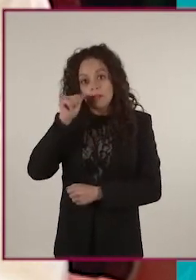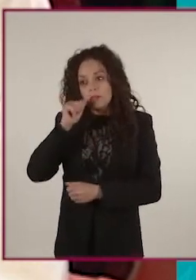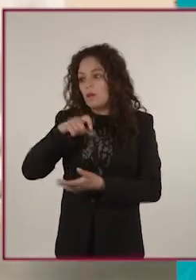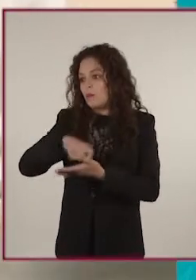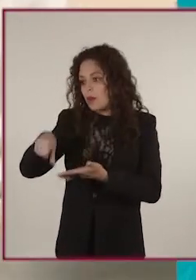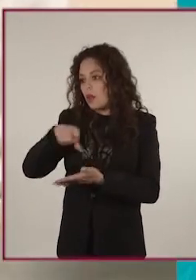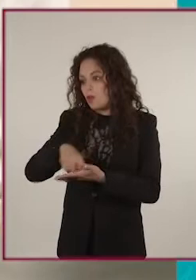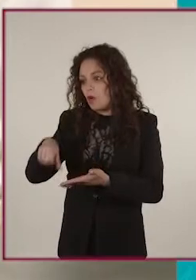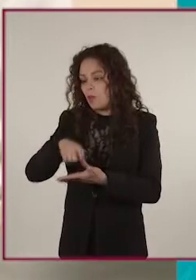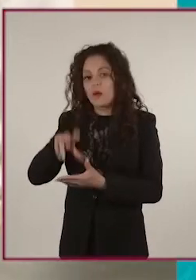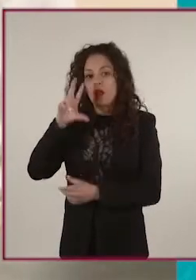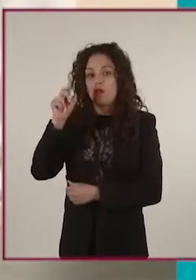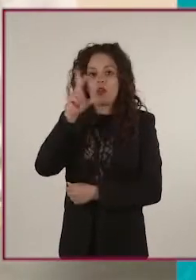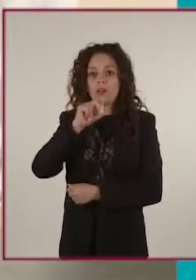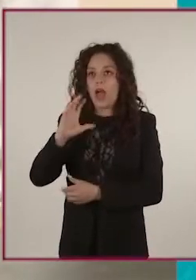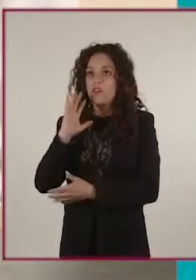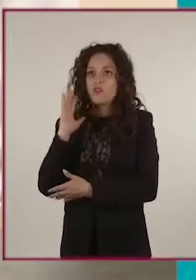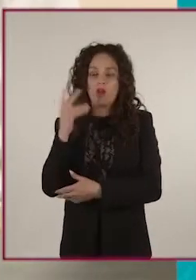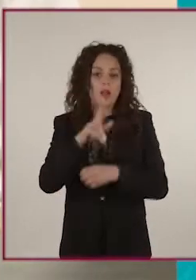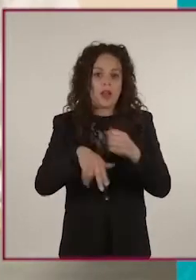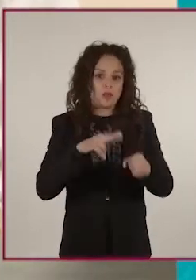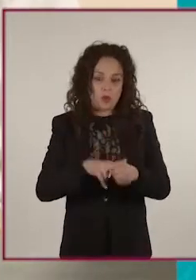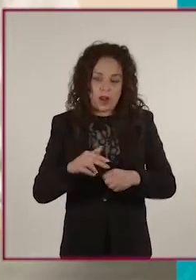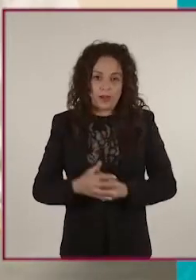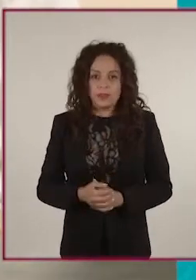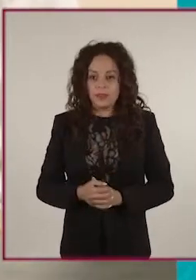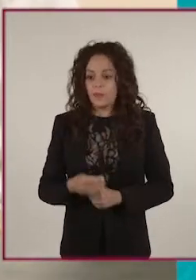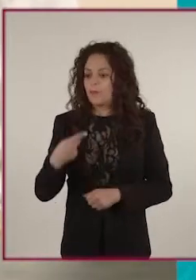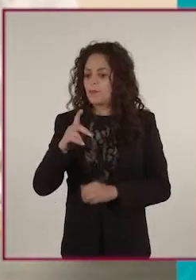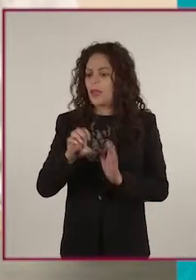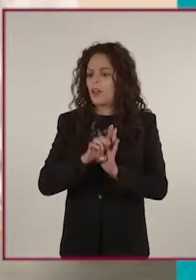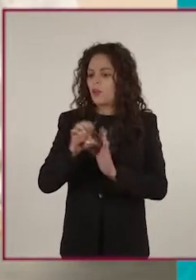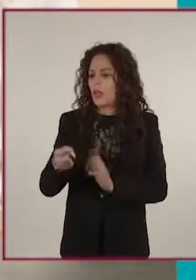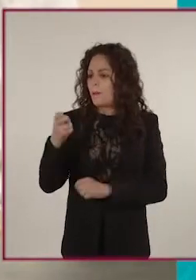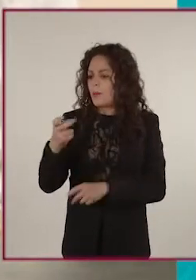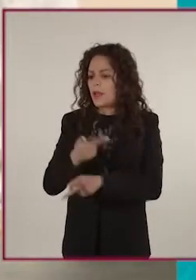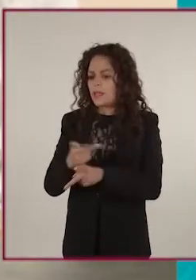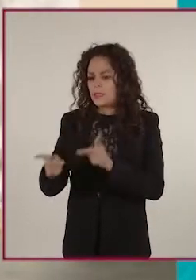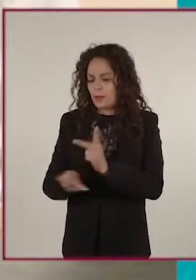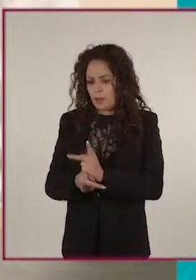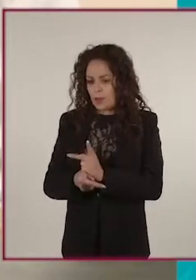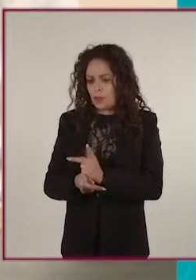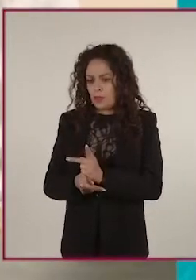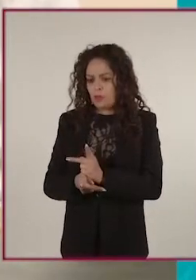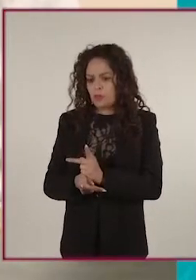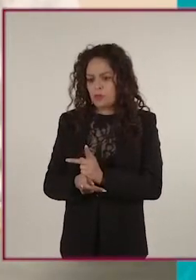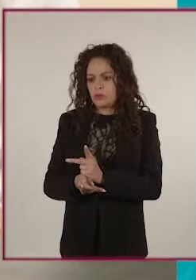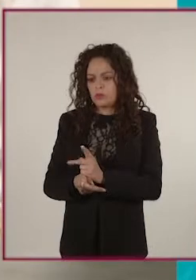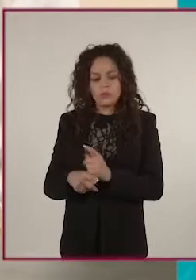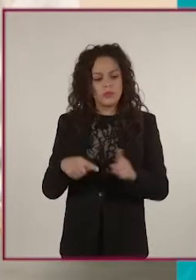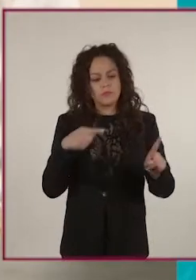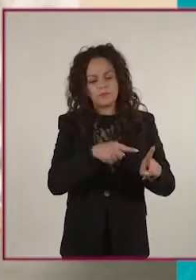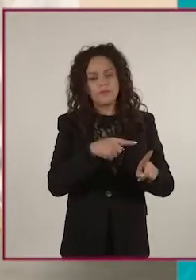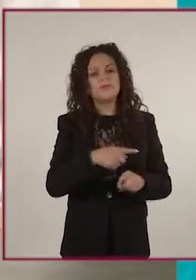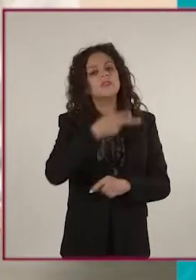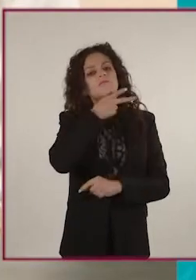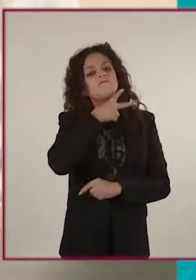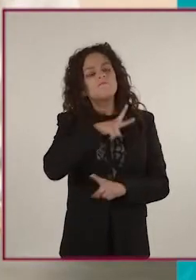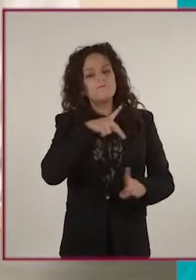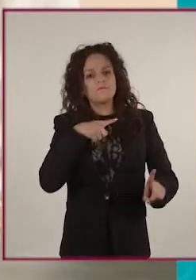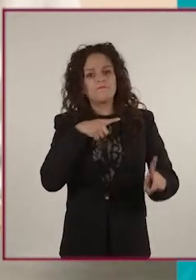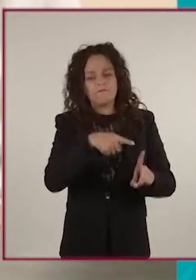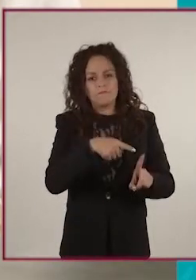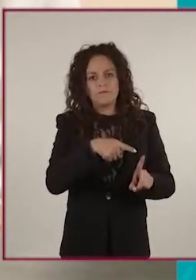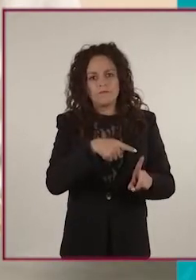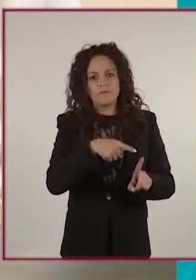alcance. Claro. Además que estos productos, ¿cuánto tarda, por ejemplo, de estos productos derivados del petróleo que son biodegradables